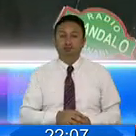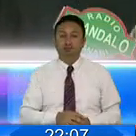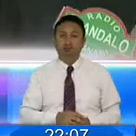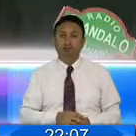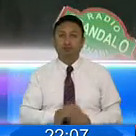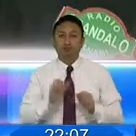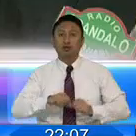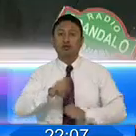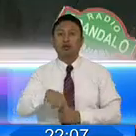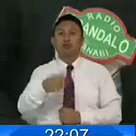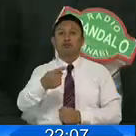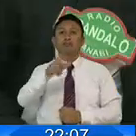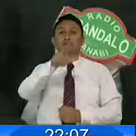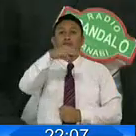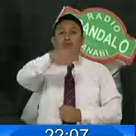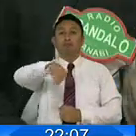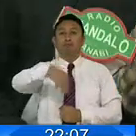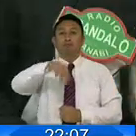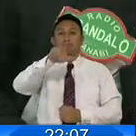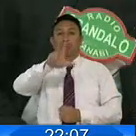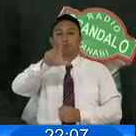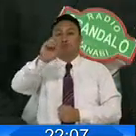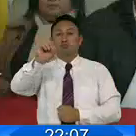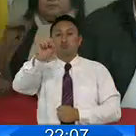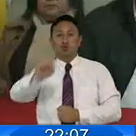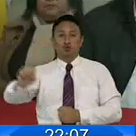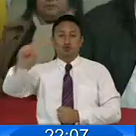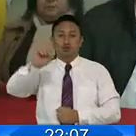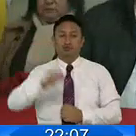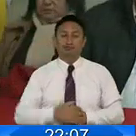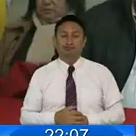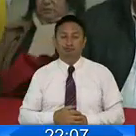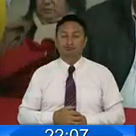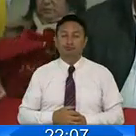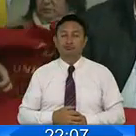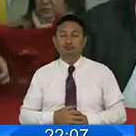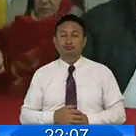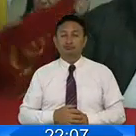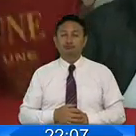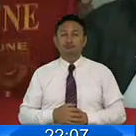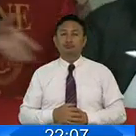miércoles 30 de octubre en quito informó andrew a orbe